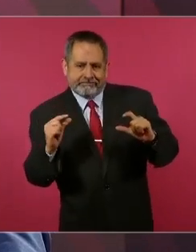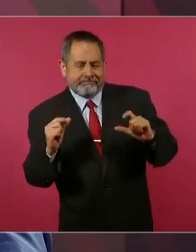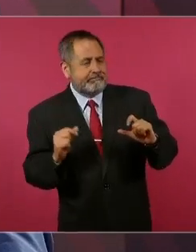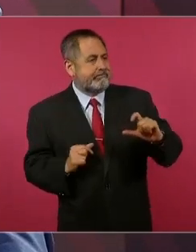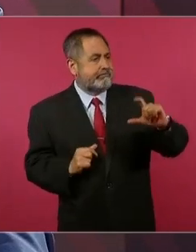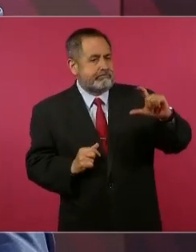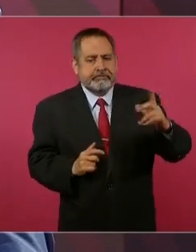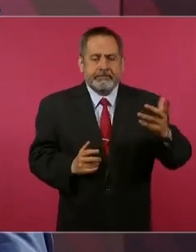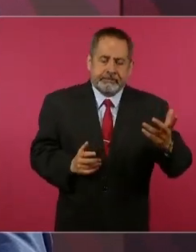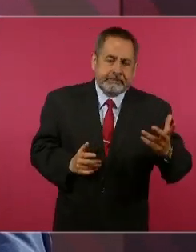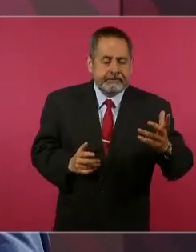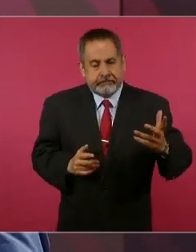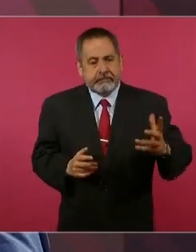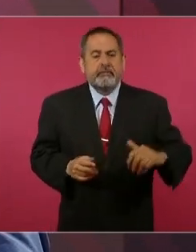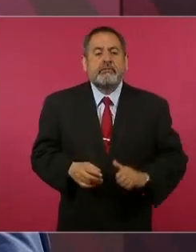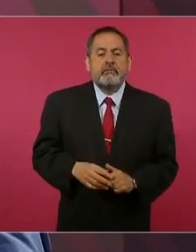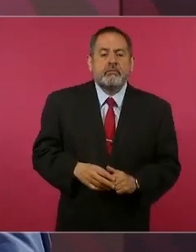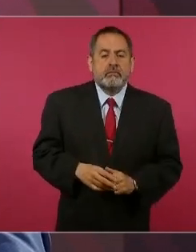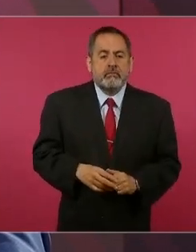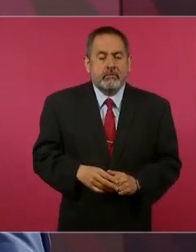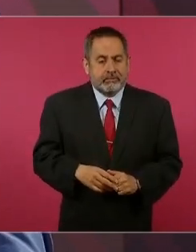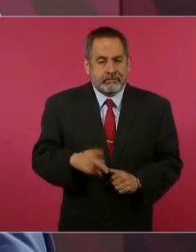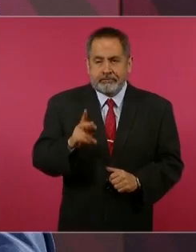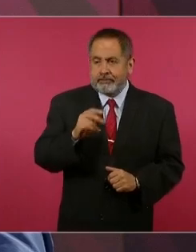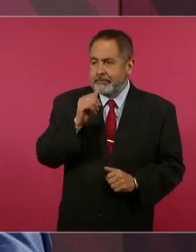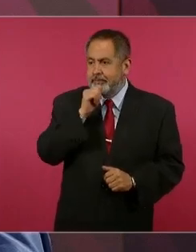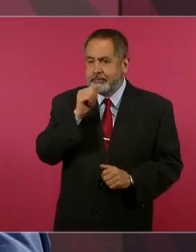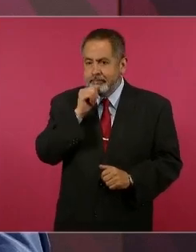y todavía no se sabía bien